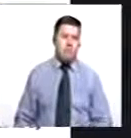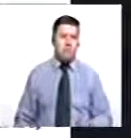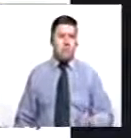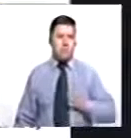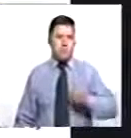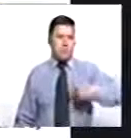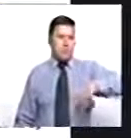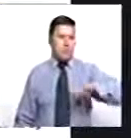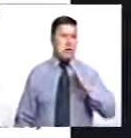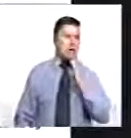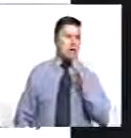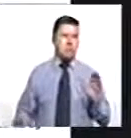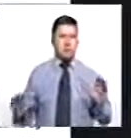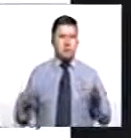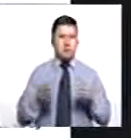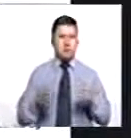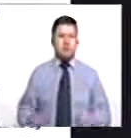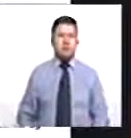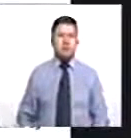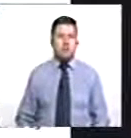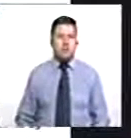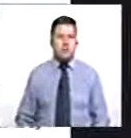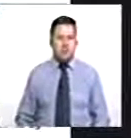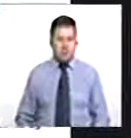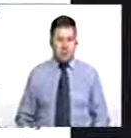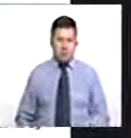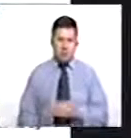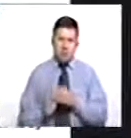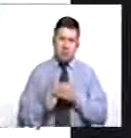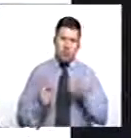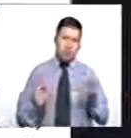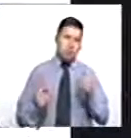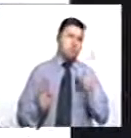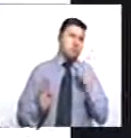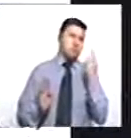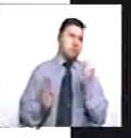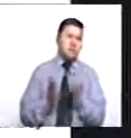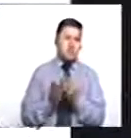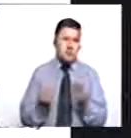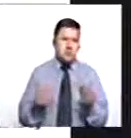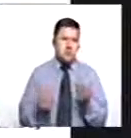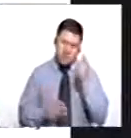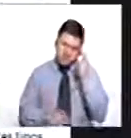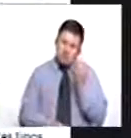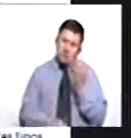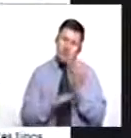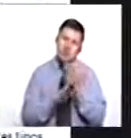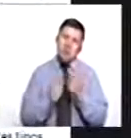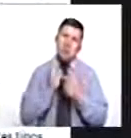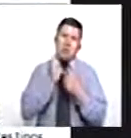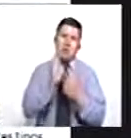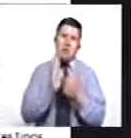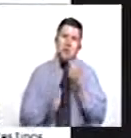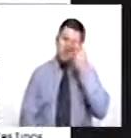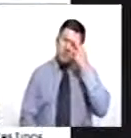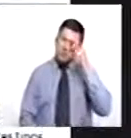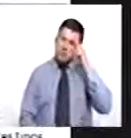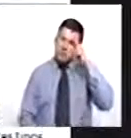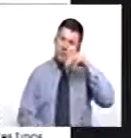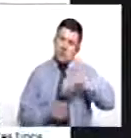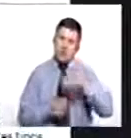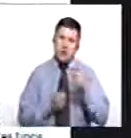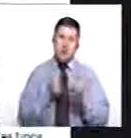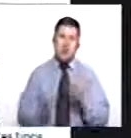esta intervención, que en su momento la podríamos llamar leve, para plantear un modelo razonable de